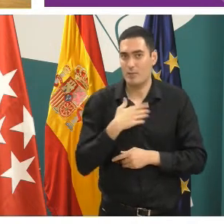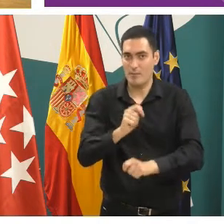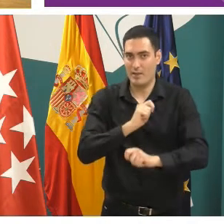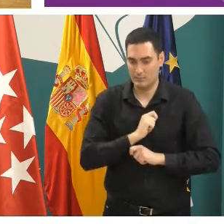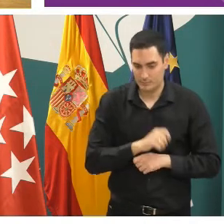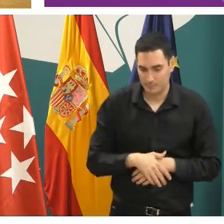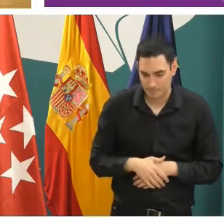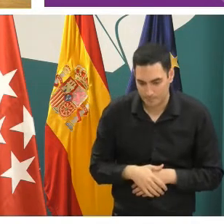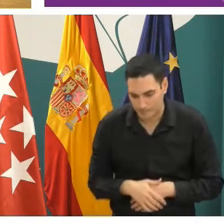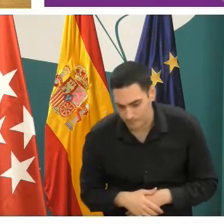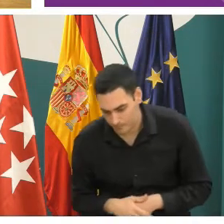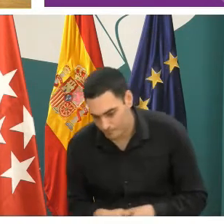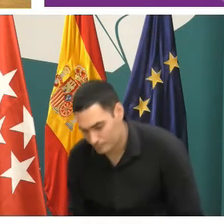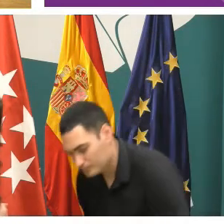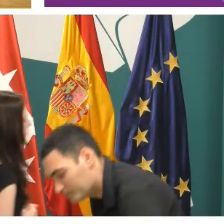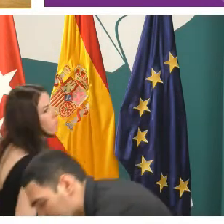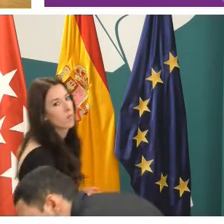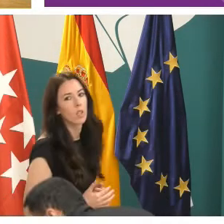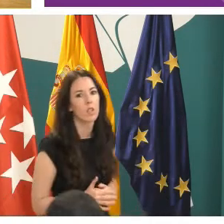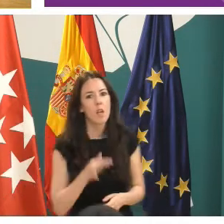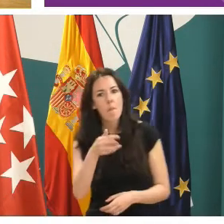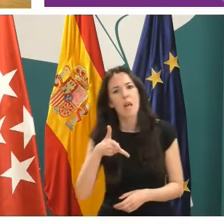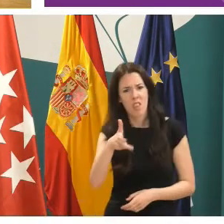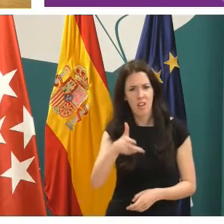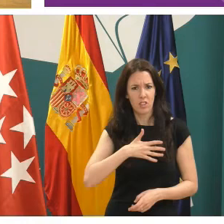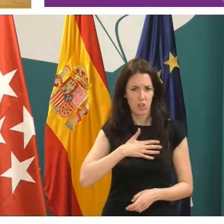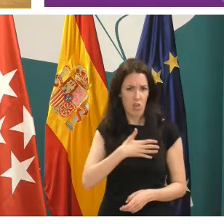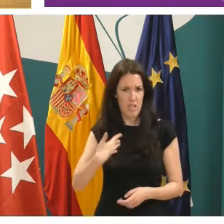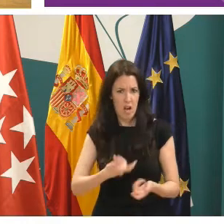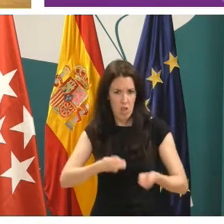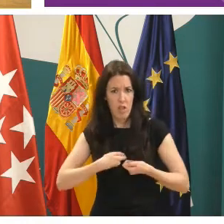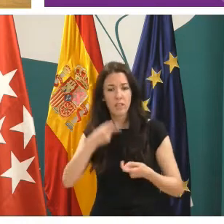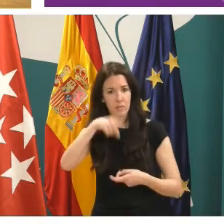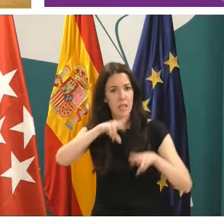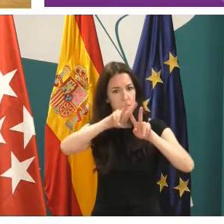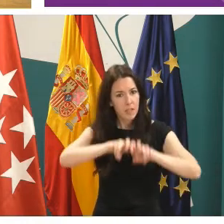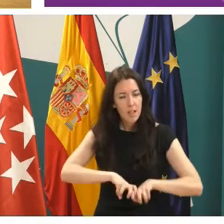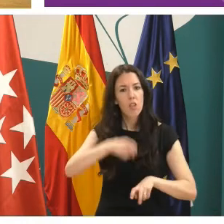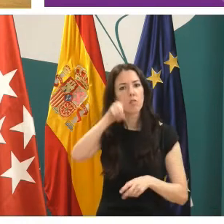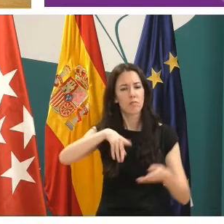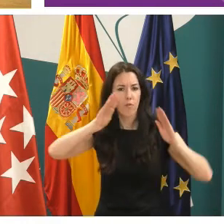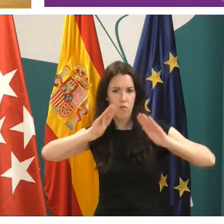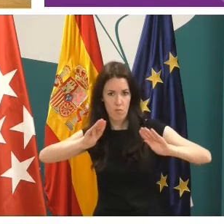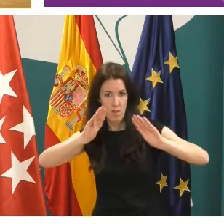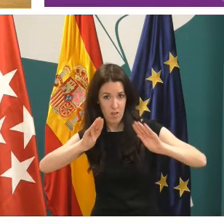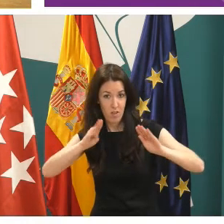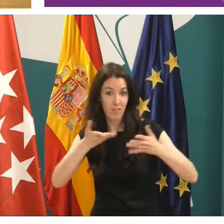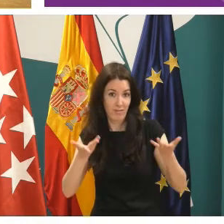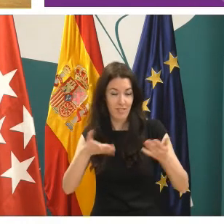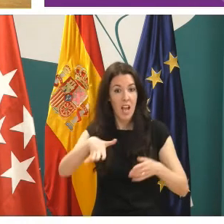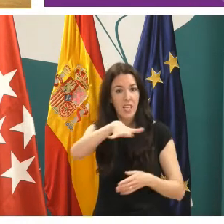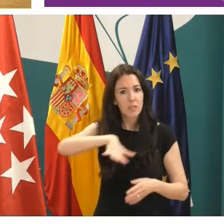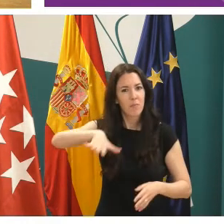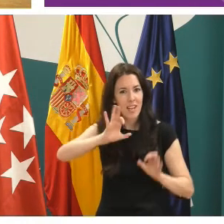deis y esto es el derecho que tengo a que me lo deis. La investigación y la formación, ¿no?, estos espacios